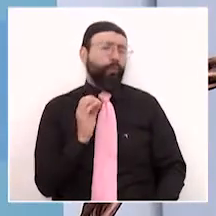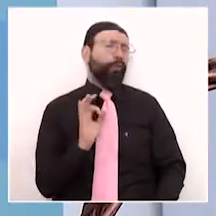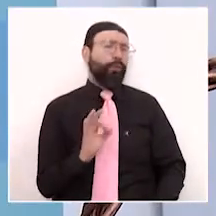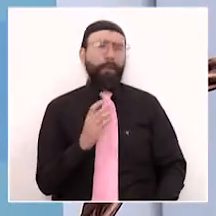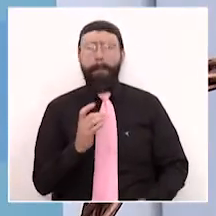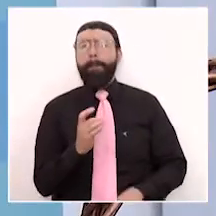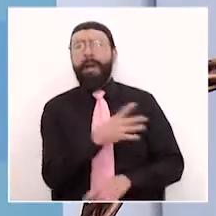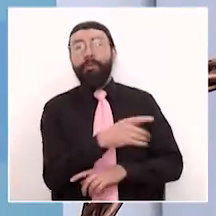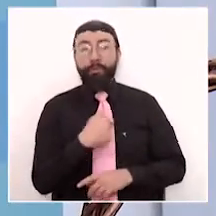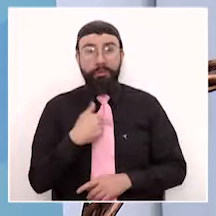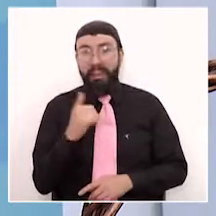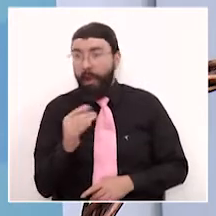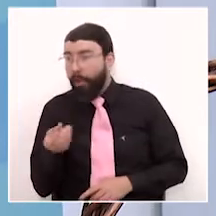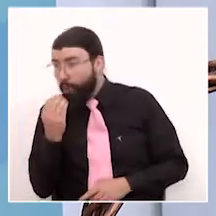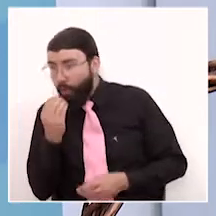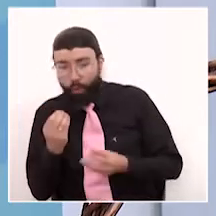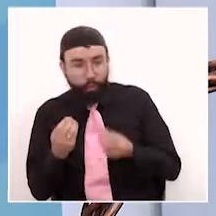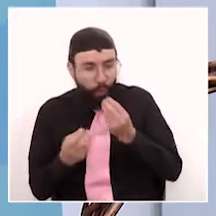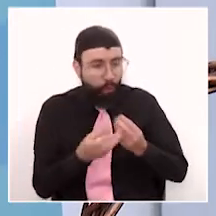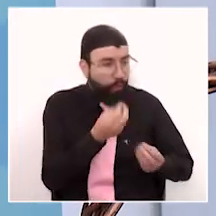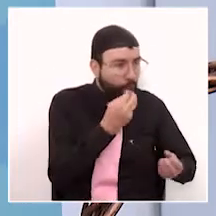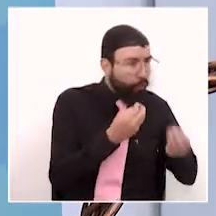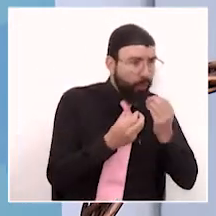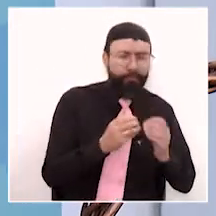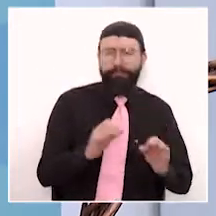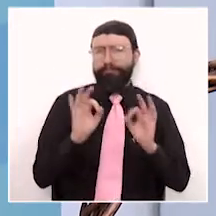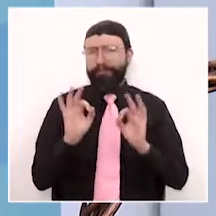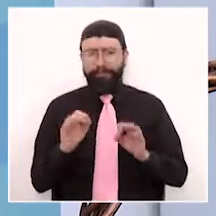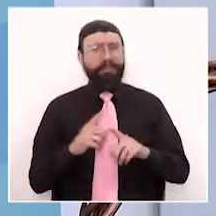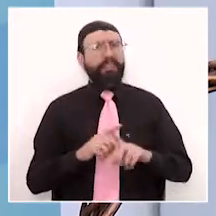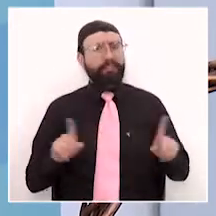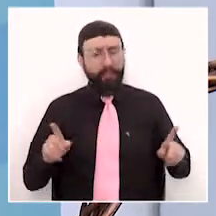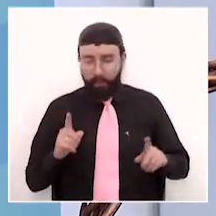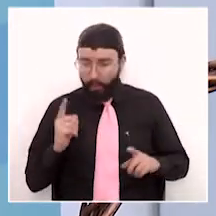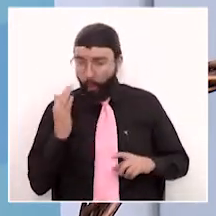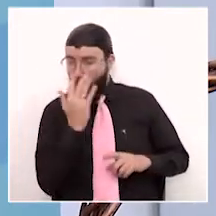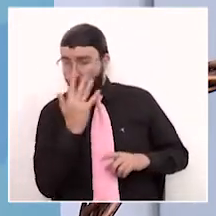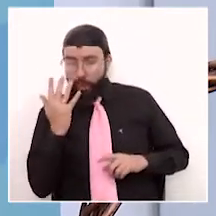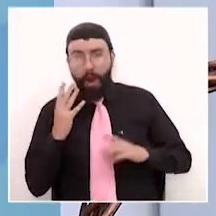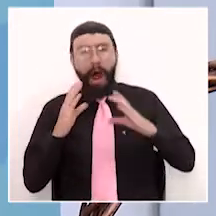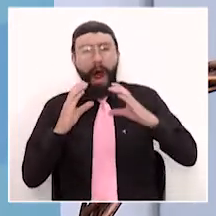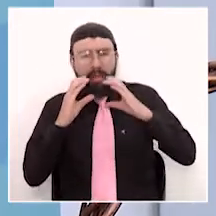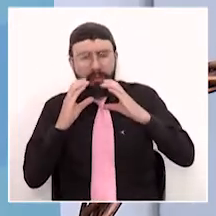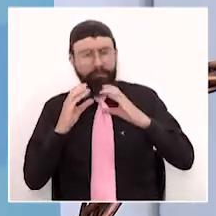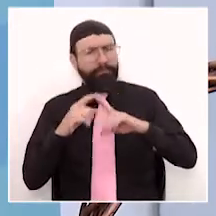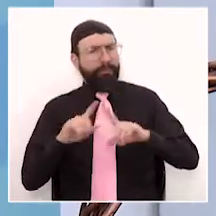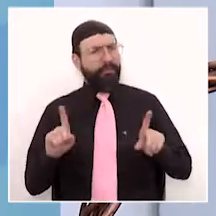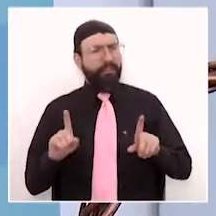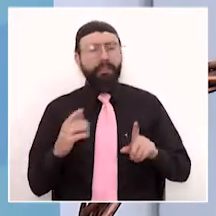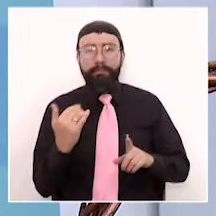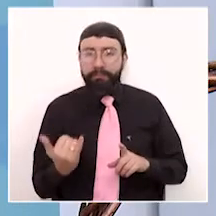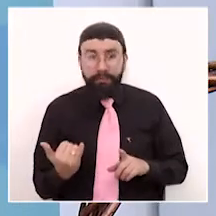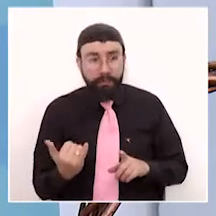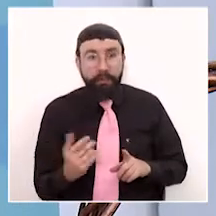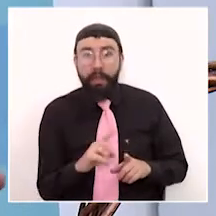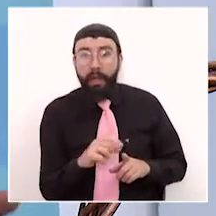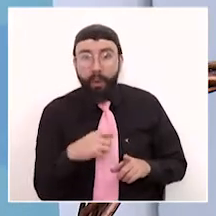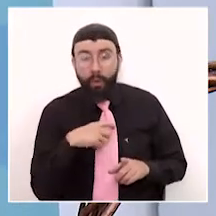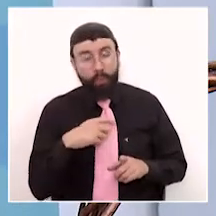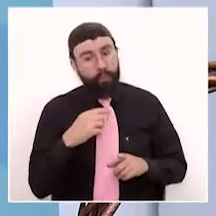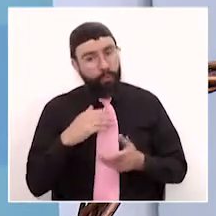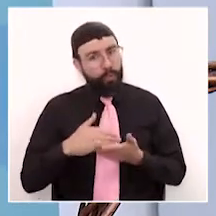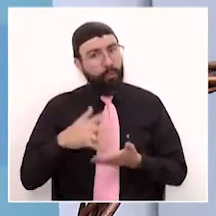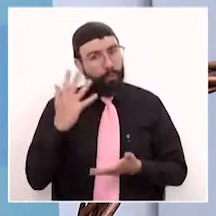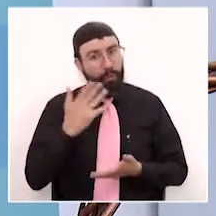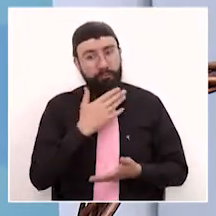pude probar algunos de ellos y están espectaculares. Vemos la diferencia de color, de texturas también, y que tienen un contenido alto